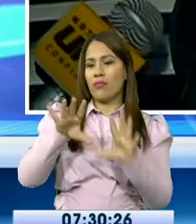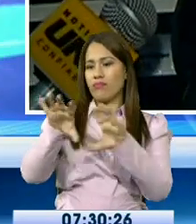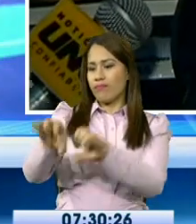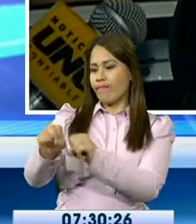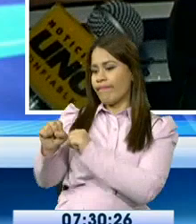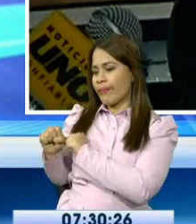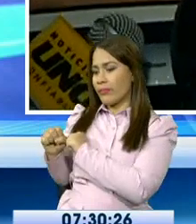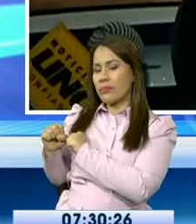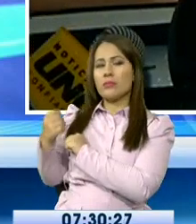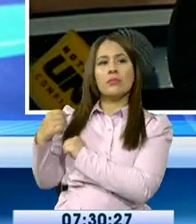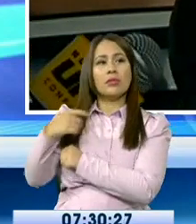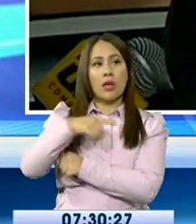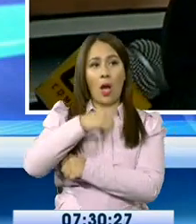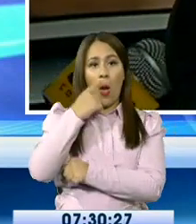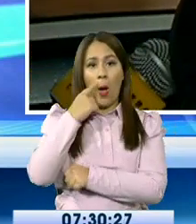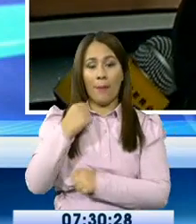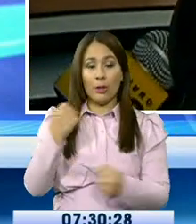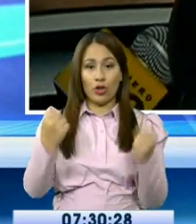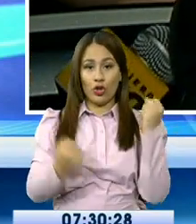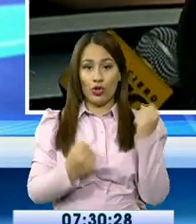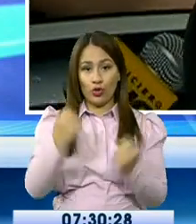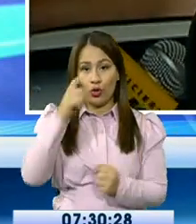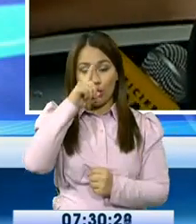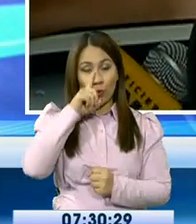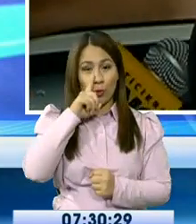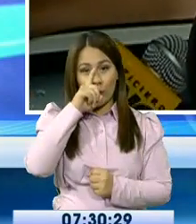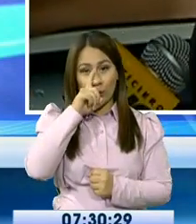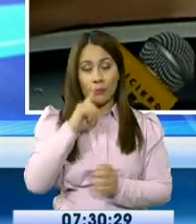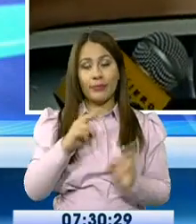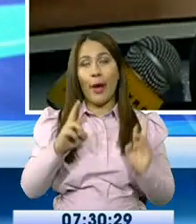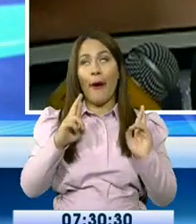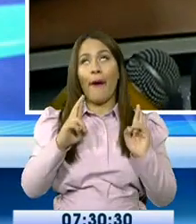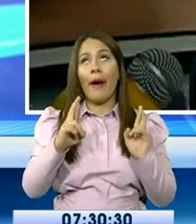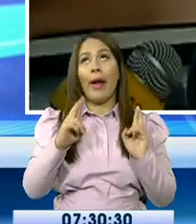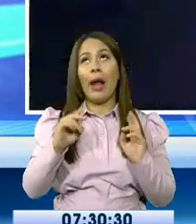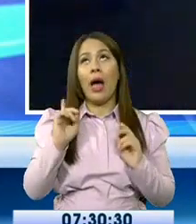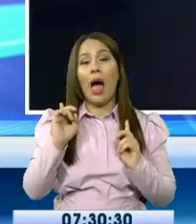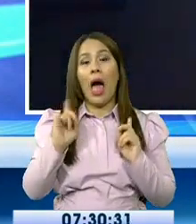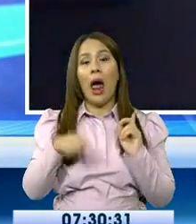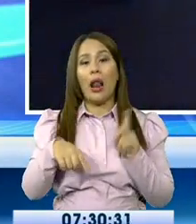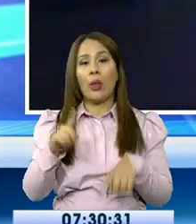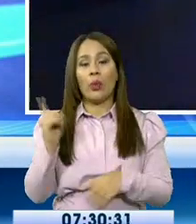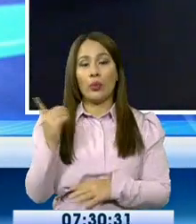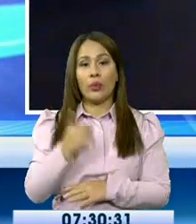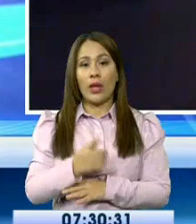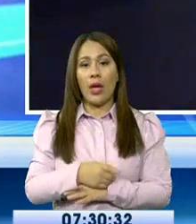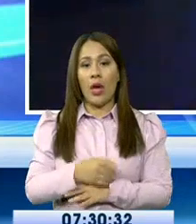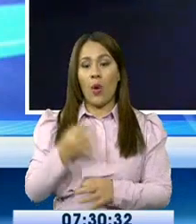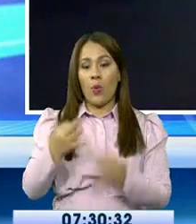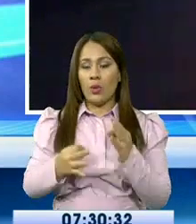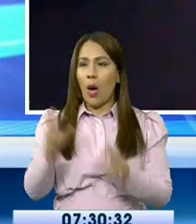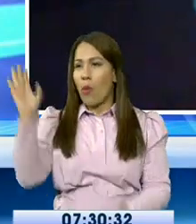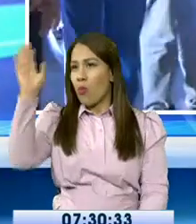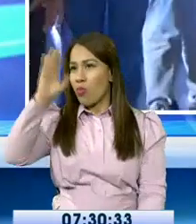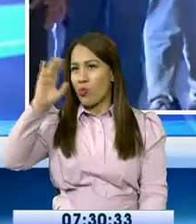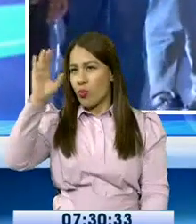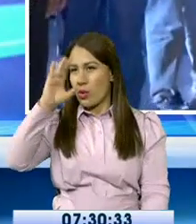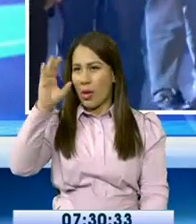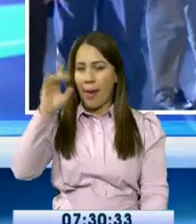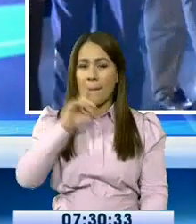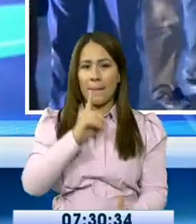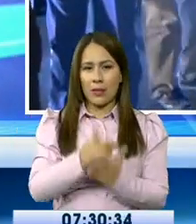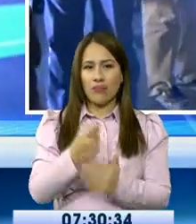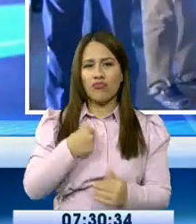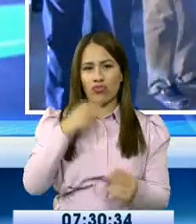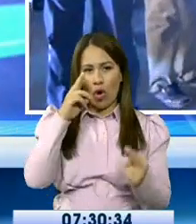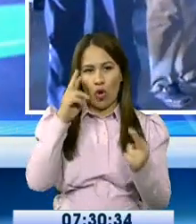los señores, aunque te parezca mentira, ojalá algún día la justicia actúe y los busque de verdad. Conozco